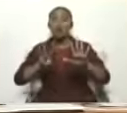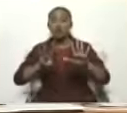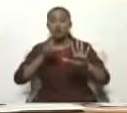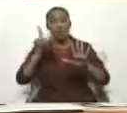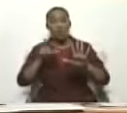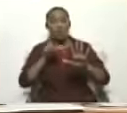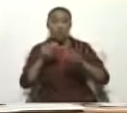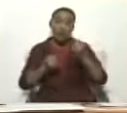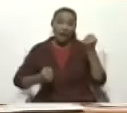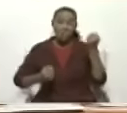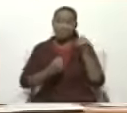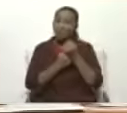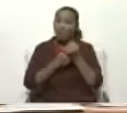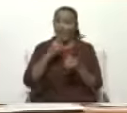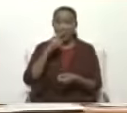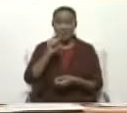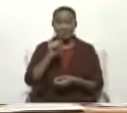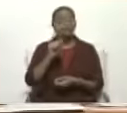por cada voto.